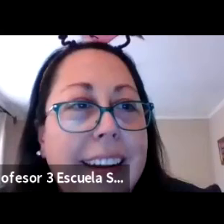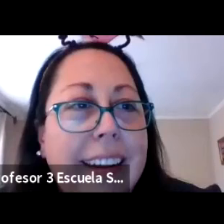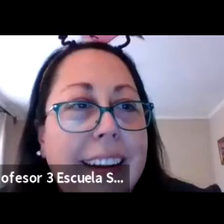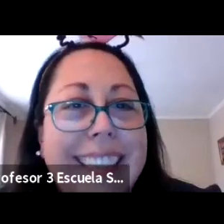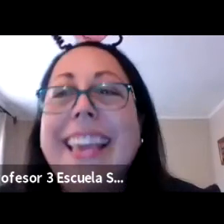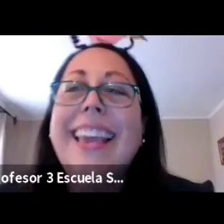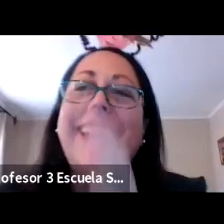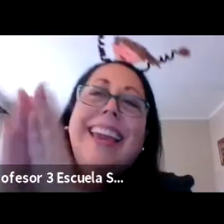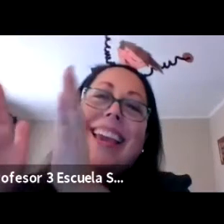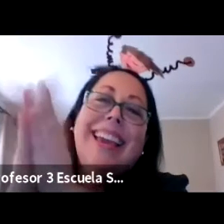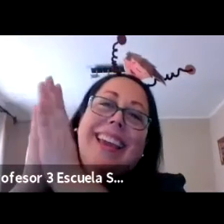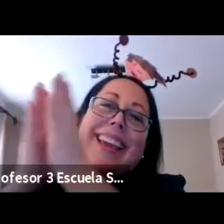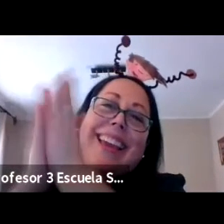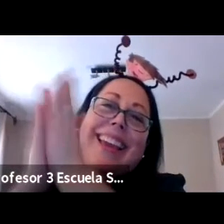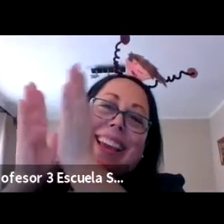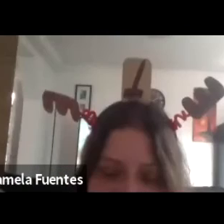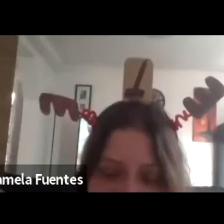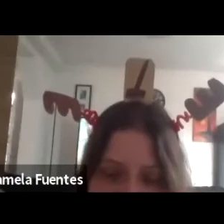Rojo, a ver.